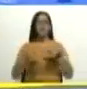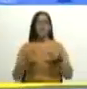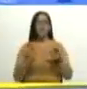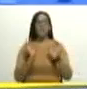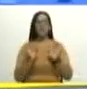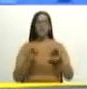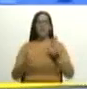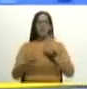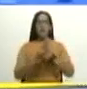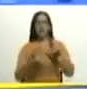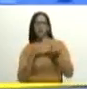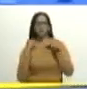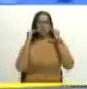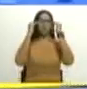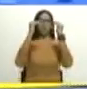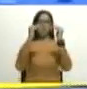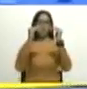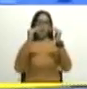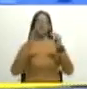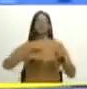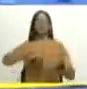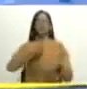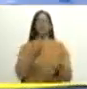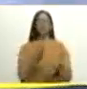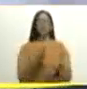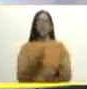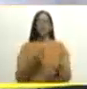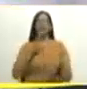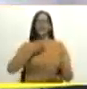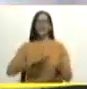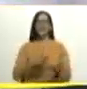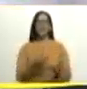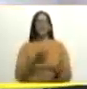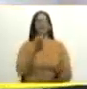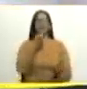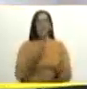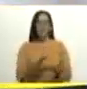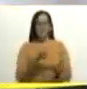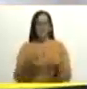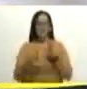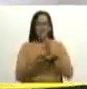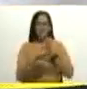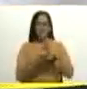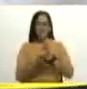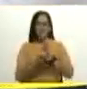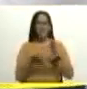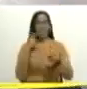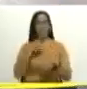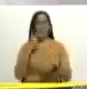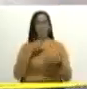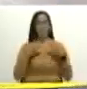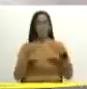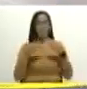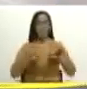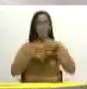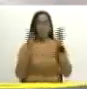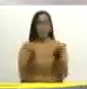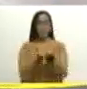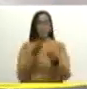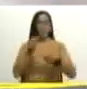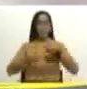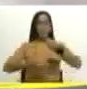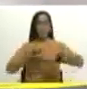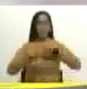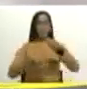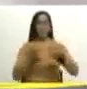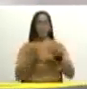ley de altísimo nivel que pudiera decir está en la vanguardia de las leyes o de las políticas públicas que en el mundo se han formulado